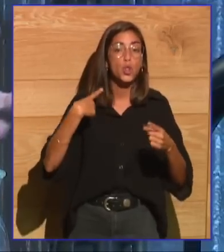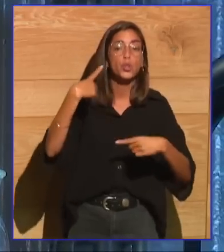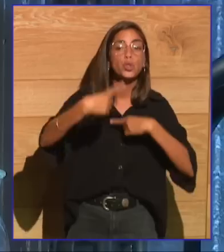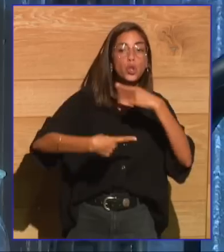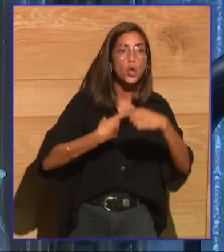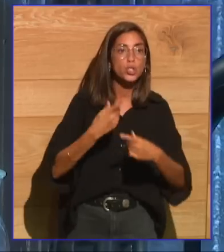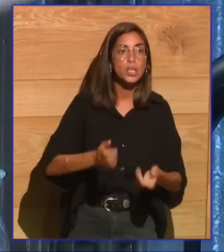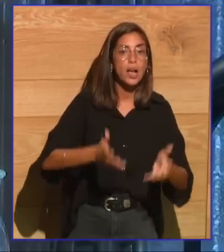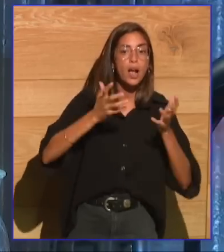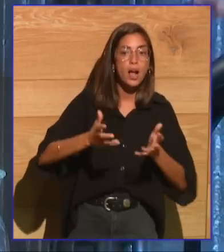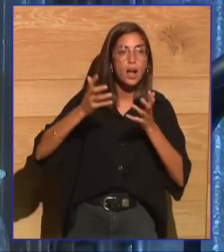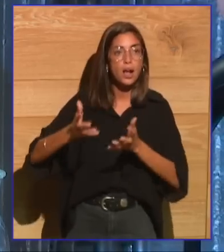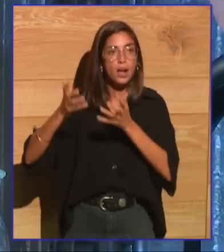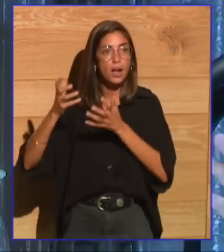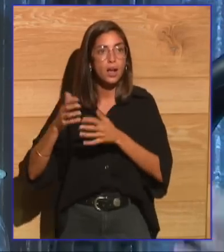pasa